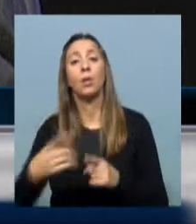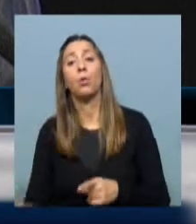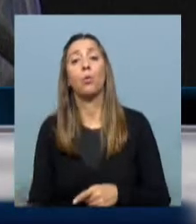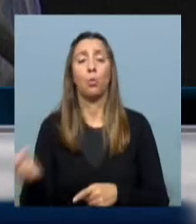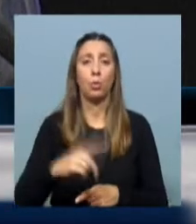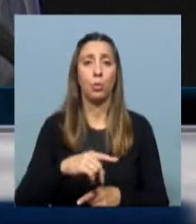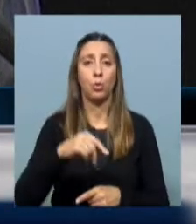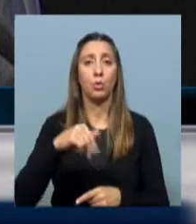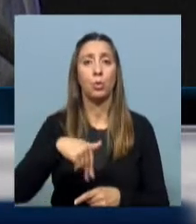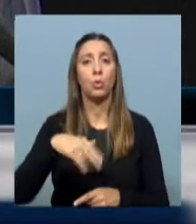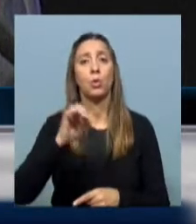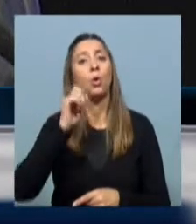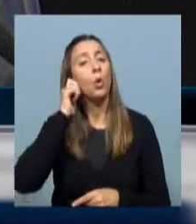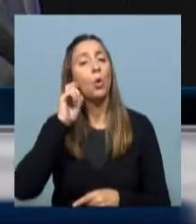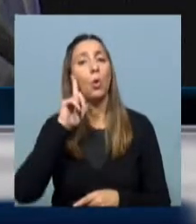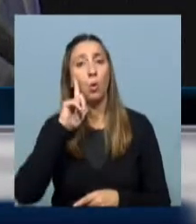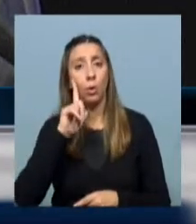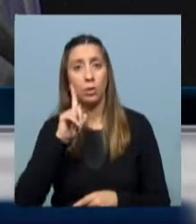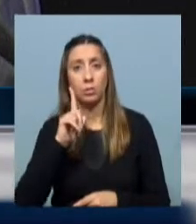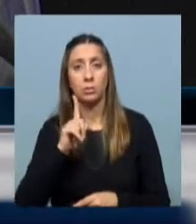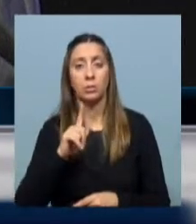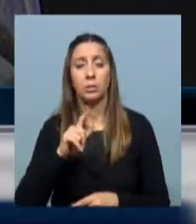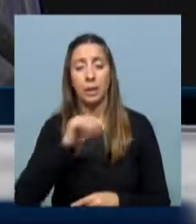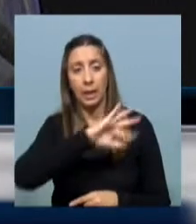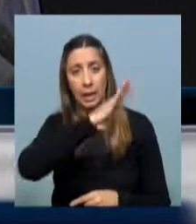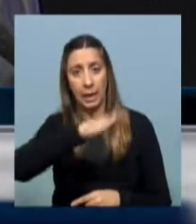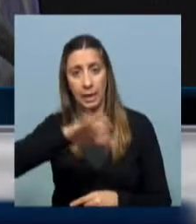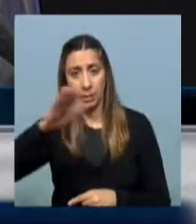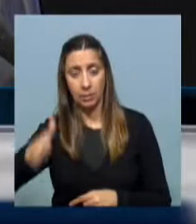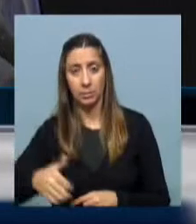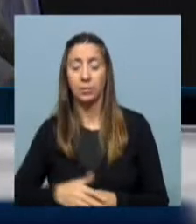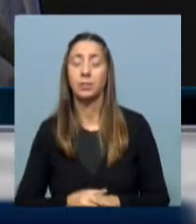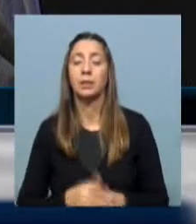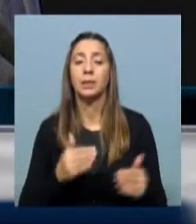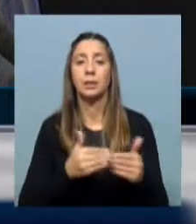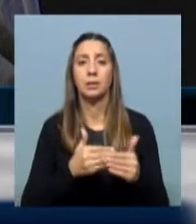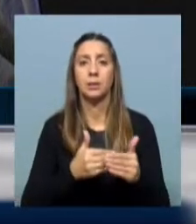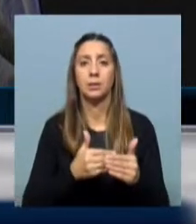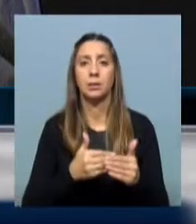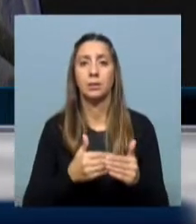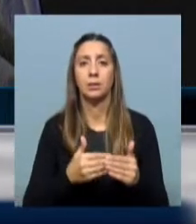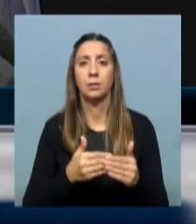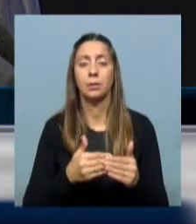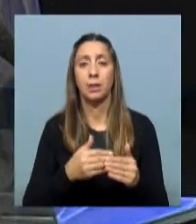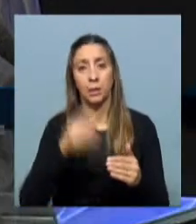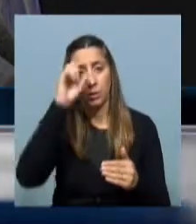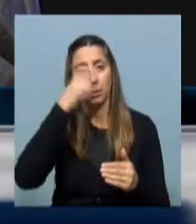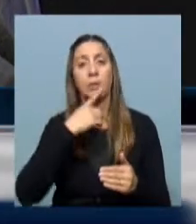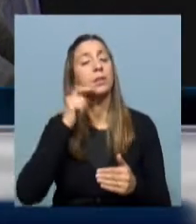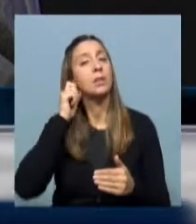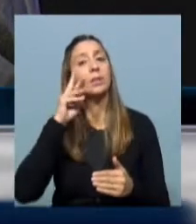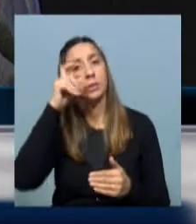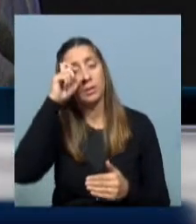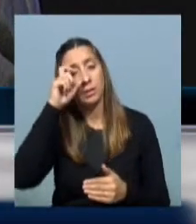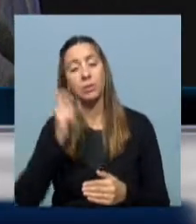está en la zona de Nogolí, en realidad, está en las sierras, en el cercano al camino que une Nogolí con Estancia Grande.